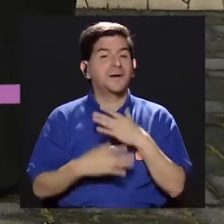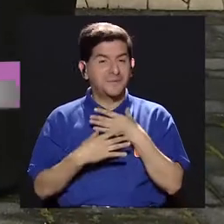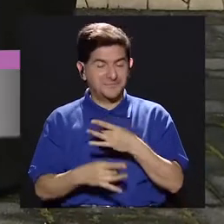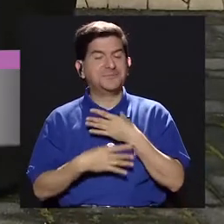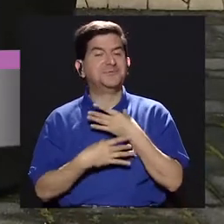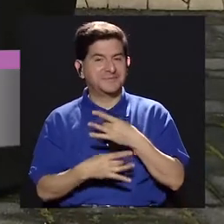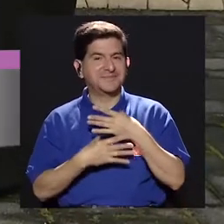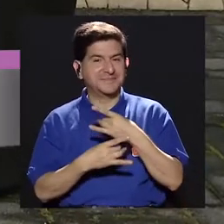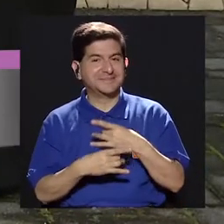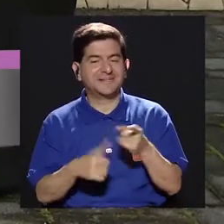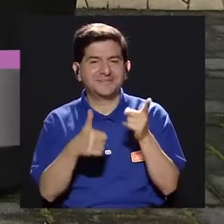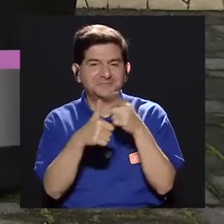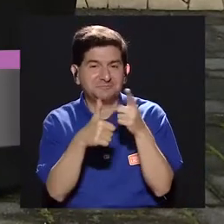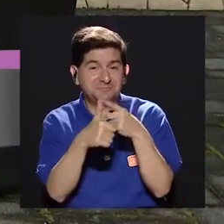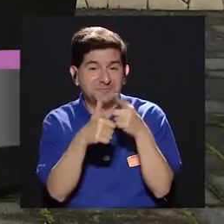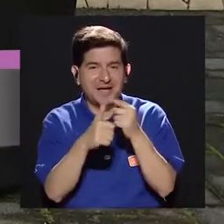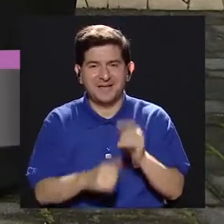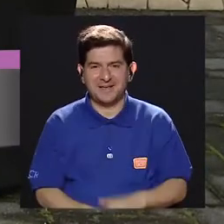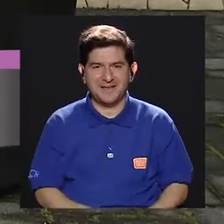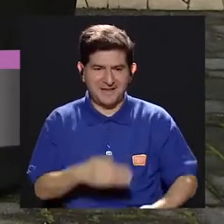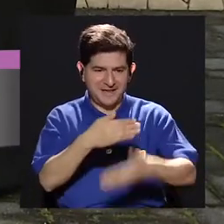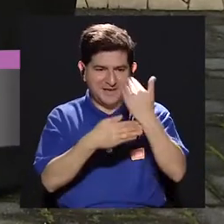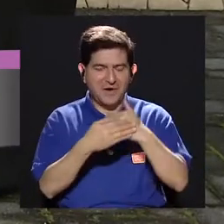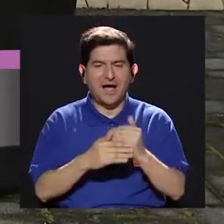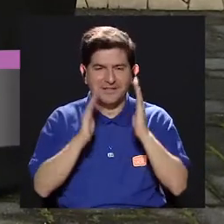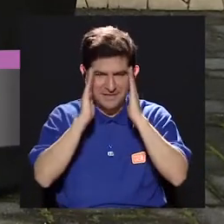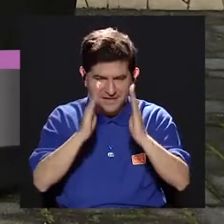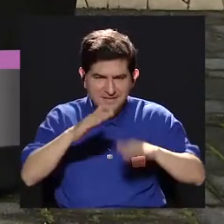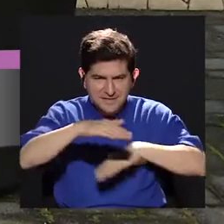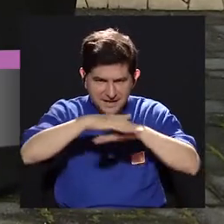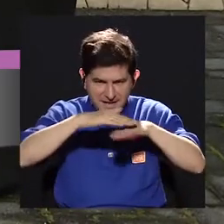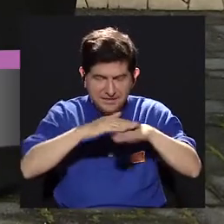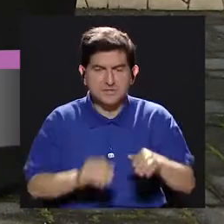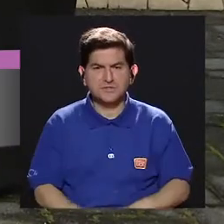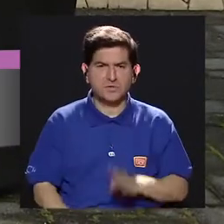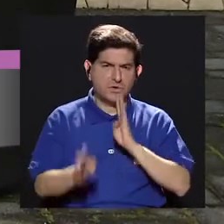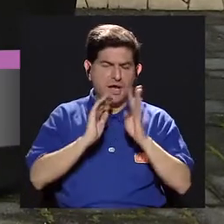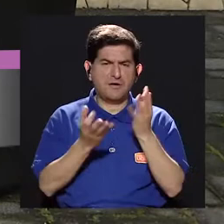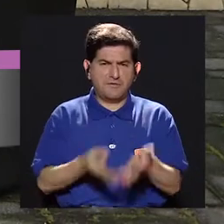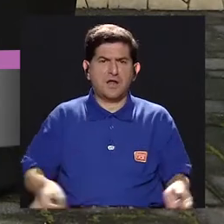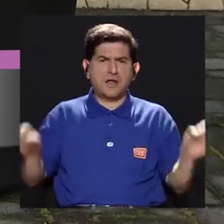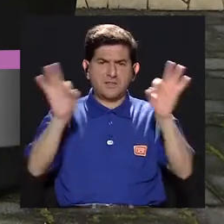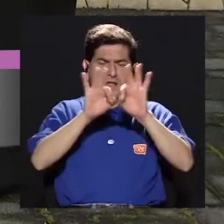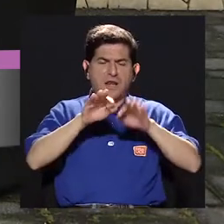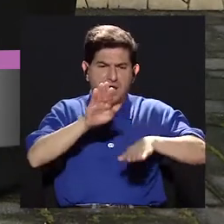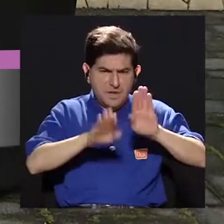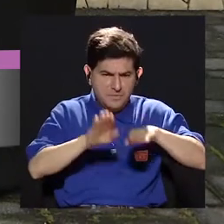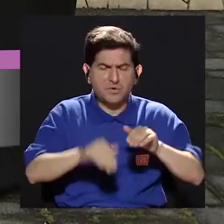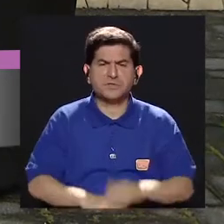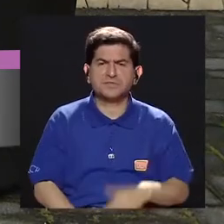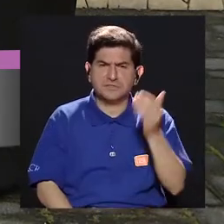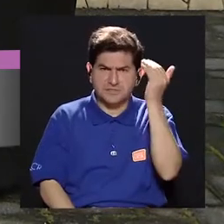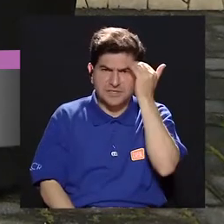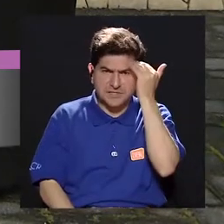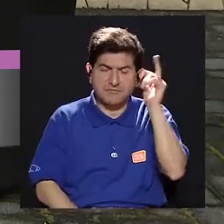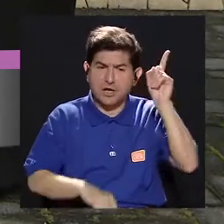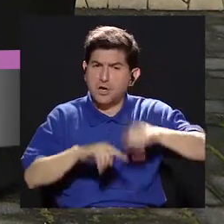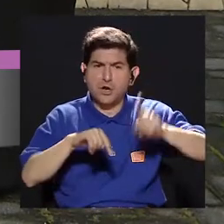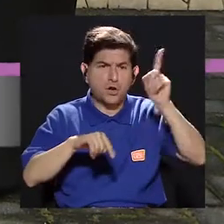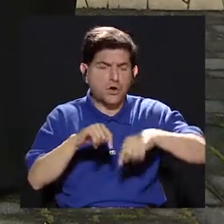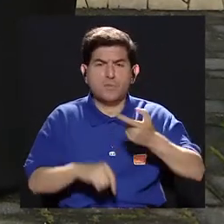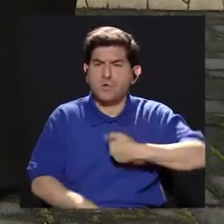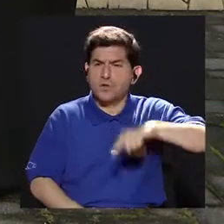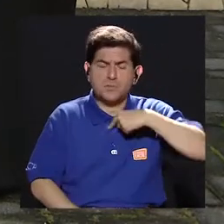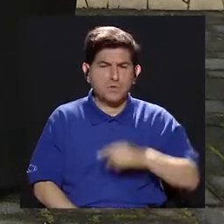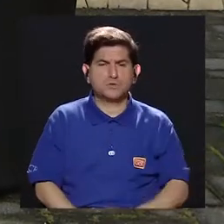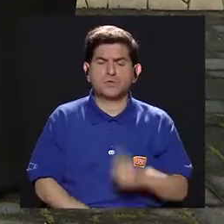Muy interesante. Bueno, primero, antes de los cuidados básicos, hablando de la importancia del pie, lo que tenemos que saber es que no podemos